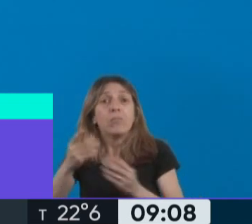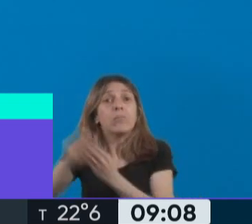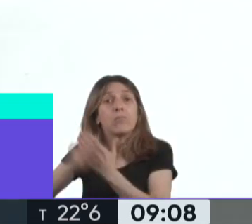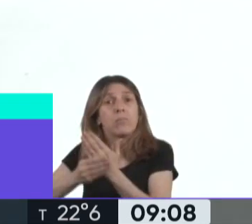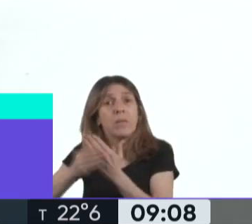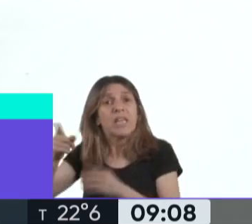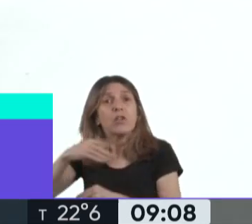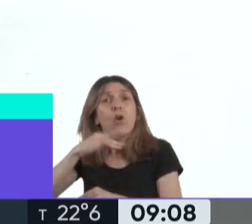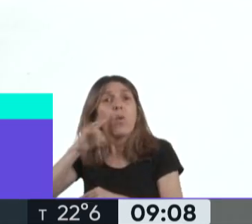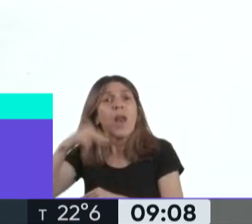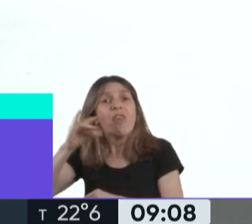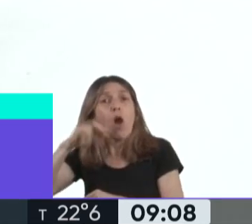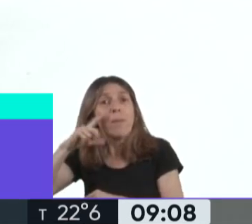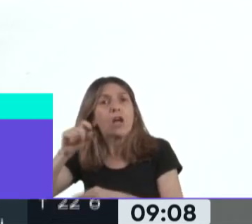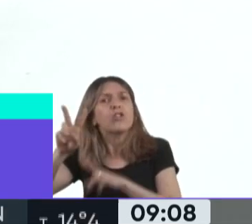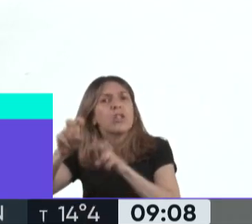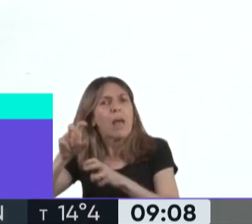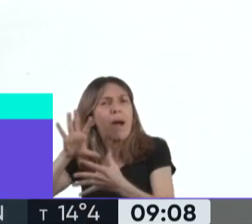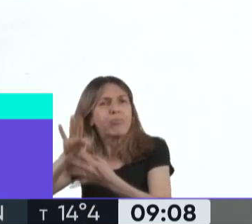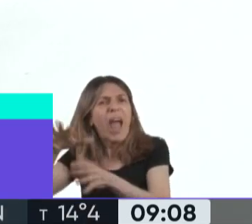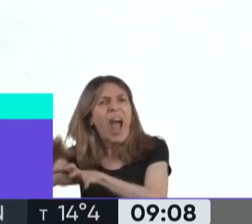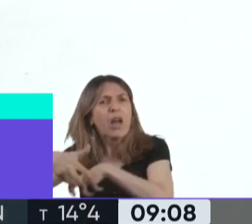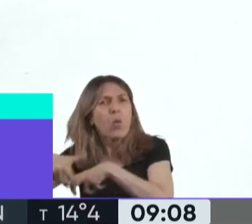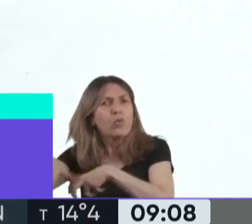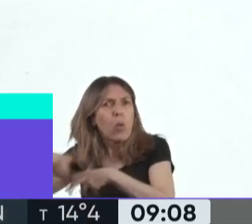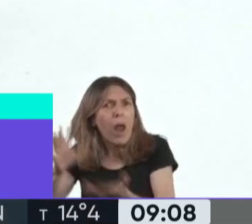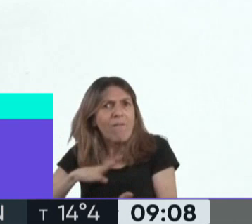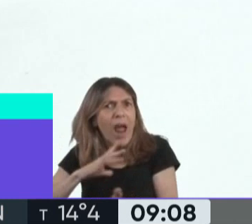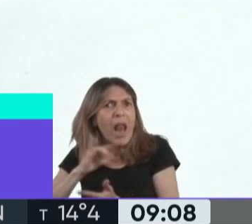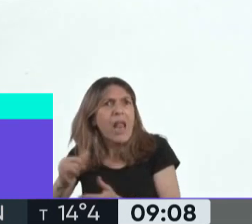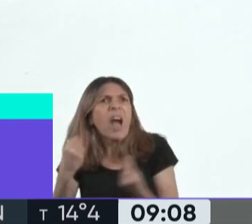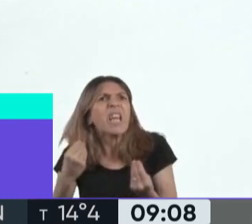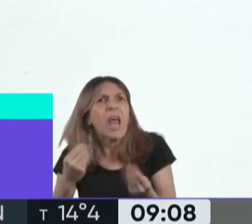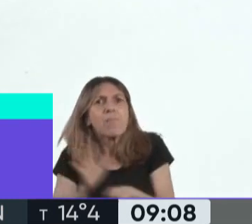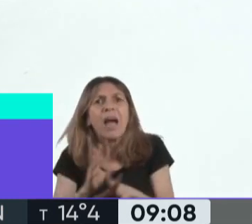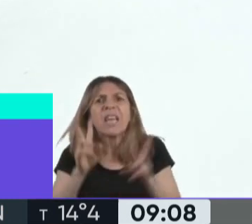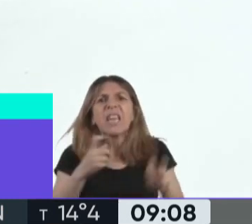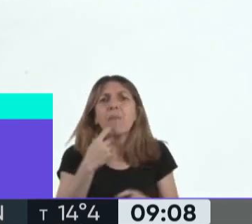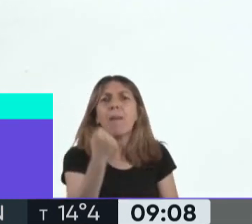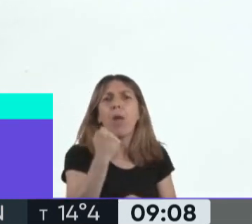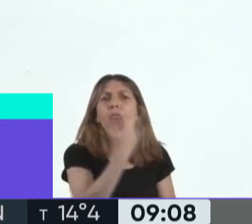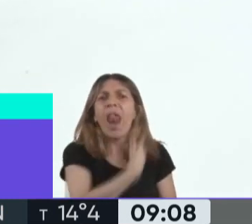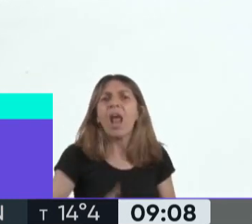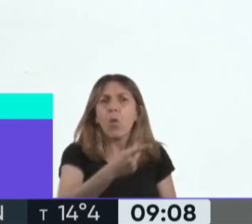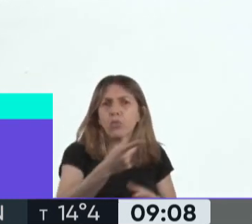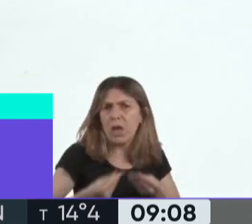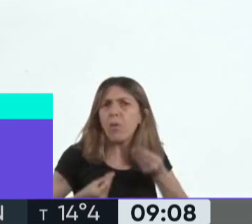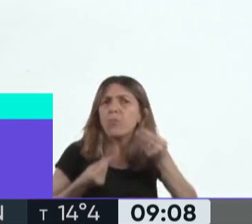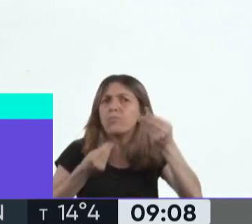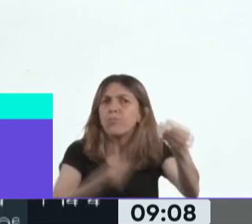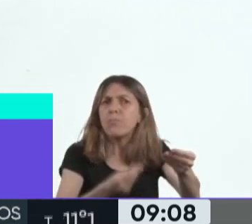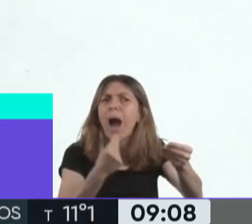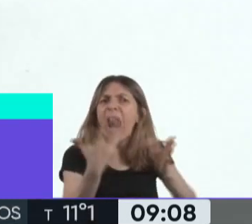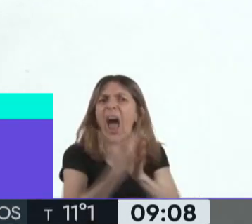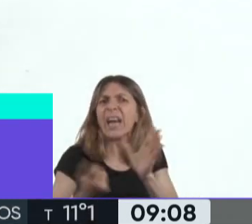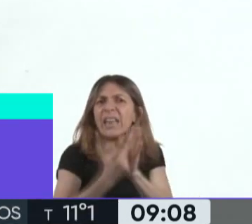Julián Domínguez de Agricultura explicando qué va a pasar, por ejemplo, con la facultad del Poder Ejecutivo para elevar las